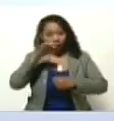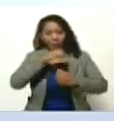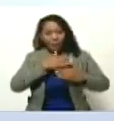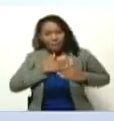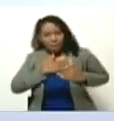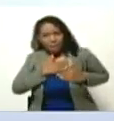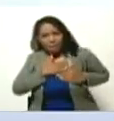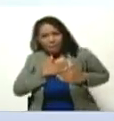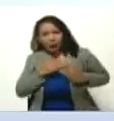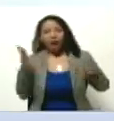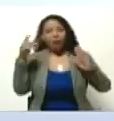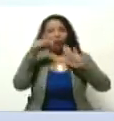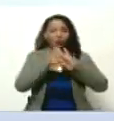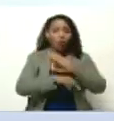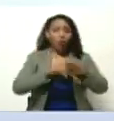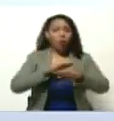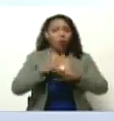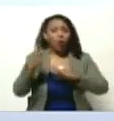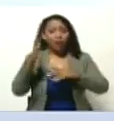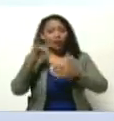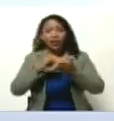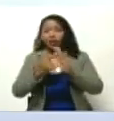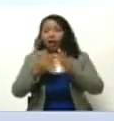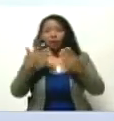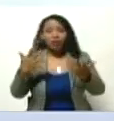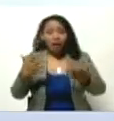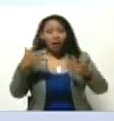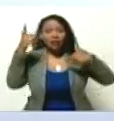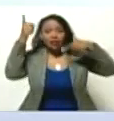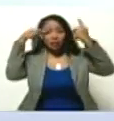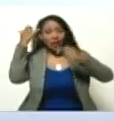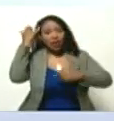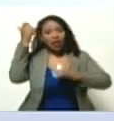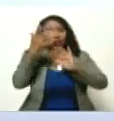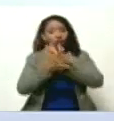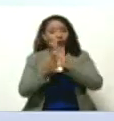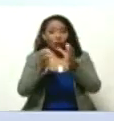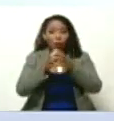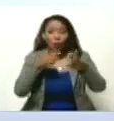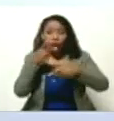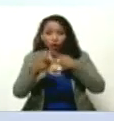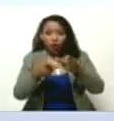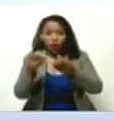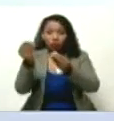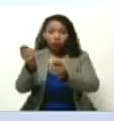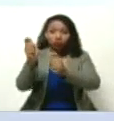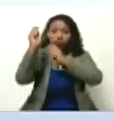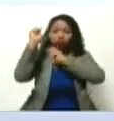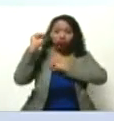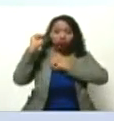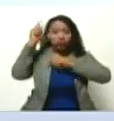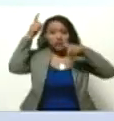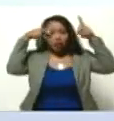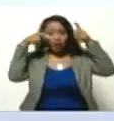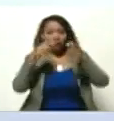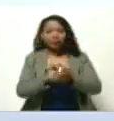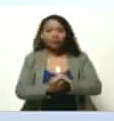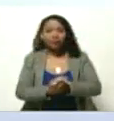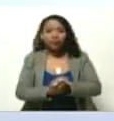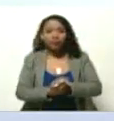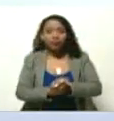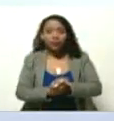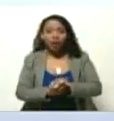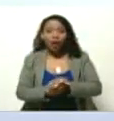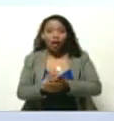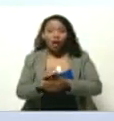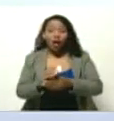corazón. Porque es el partido de Chávez, ¿ves? Es de las cosas que nos dejó el comandante Chávez, el partido. Y además lo